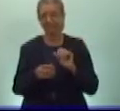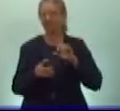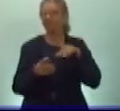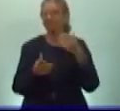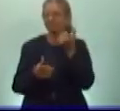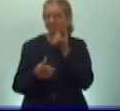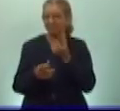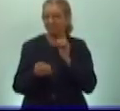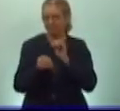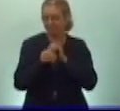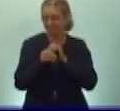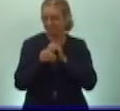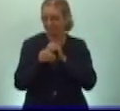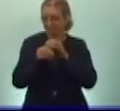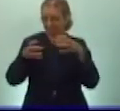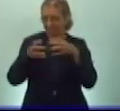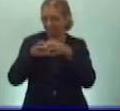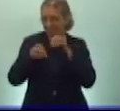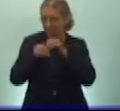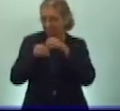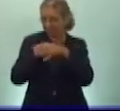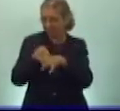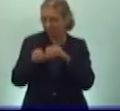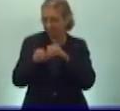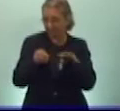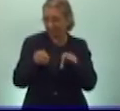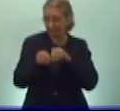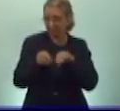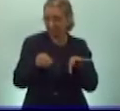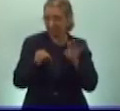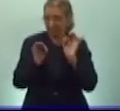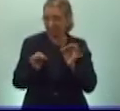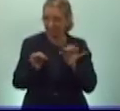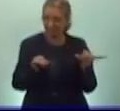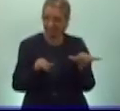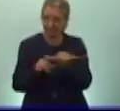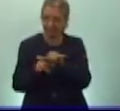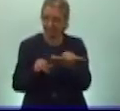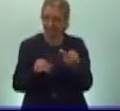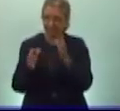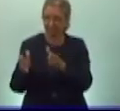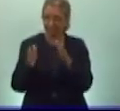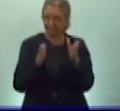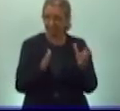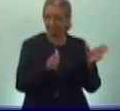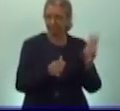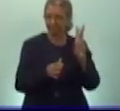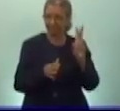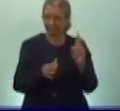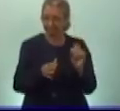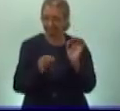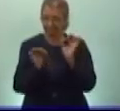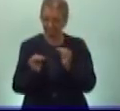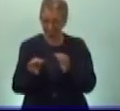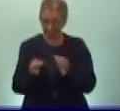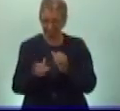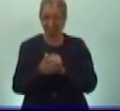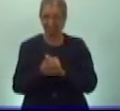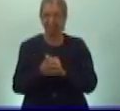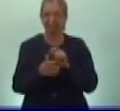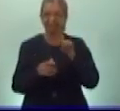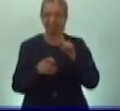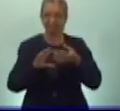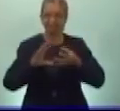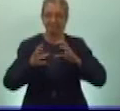de conjunto en subconjunto. Esto es de vital importancia para poder modelar ejercicios en los cuales